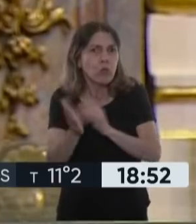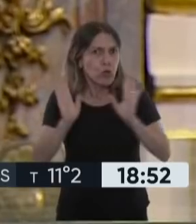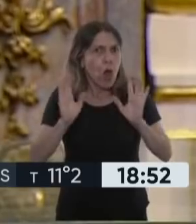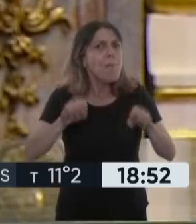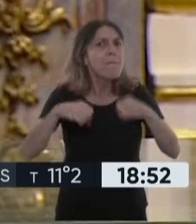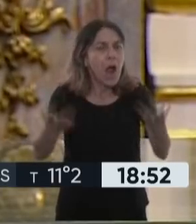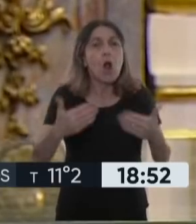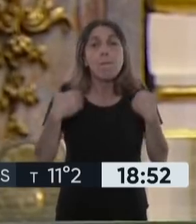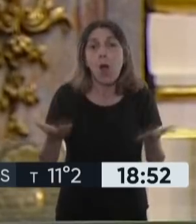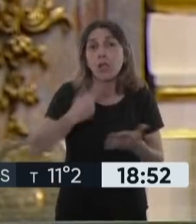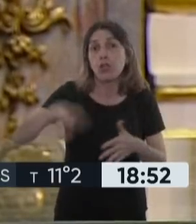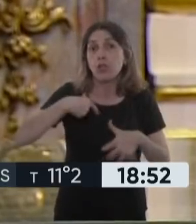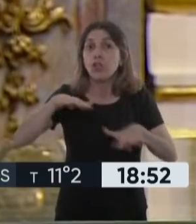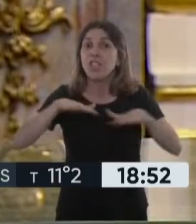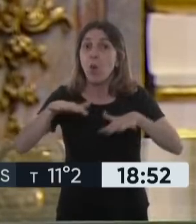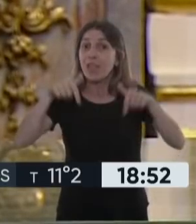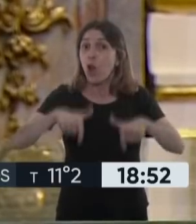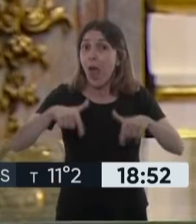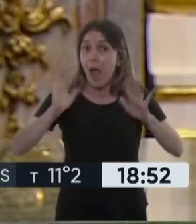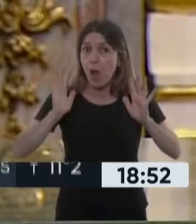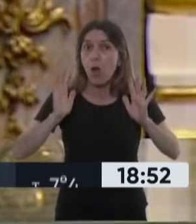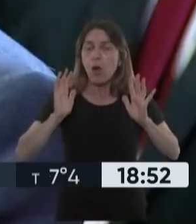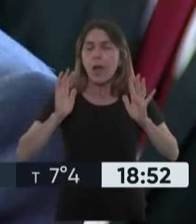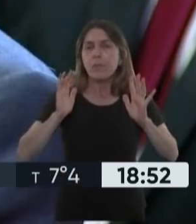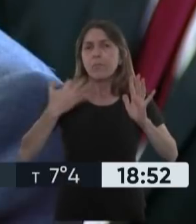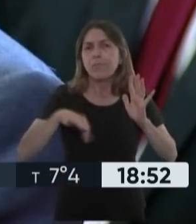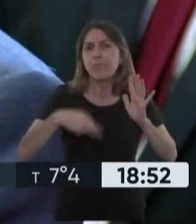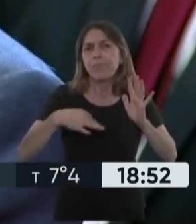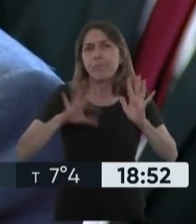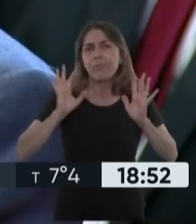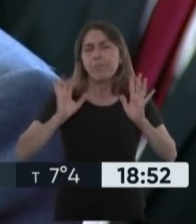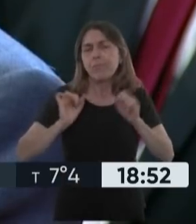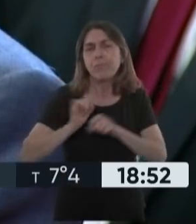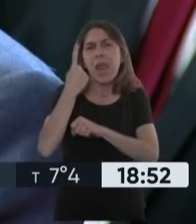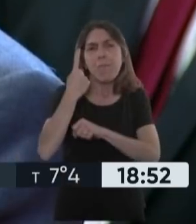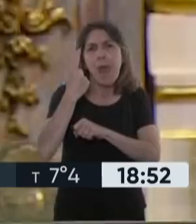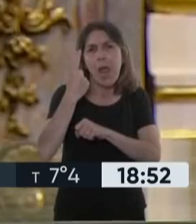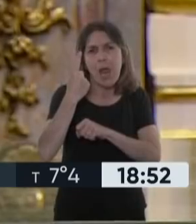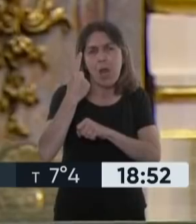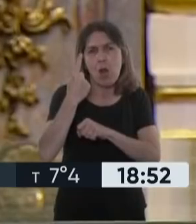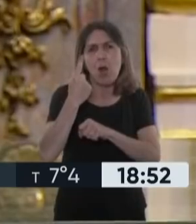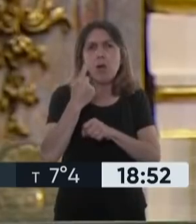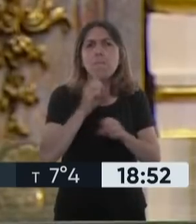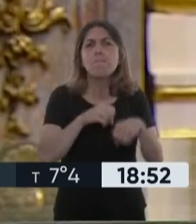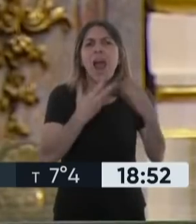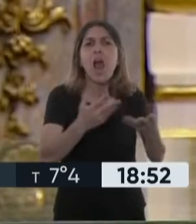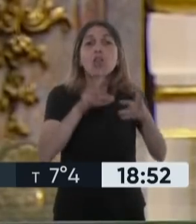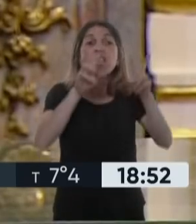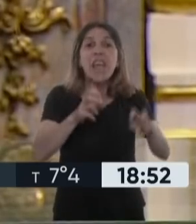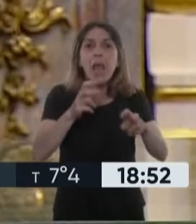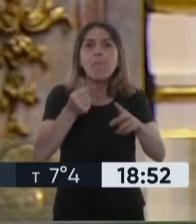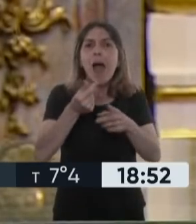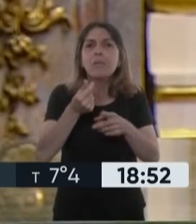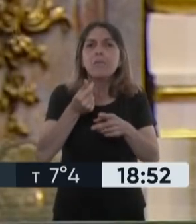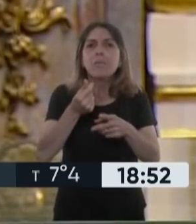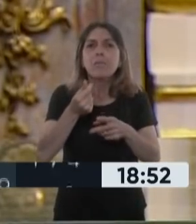Consideramos que en las circunstancias que se están viviendo es necesario, en primer lugar, reforzar la política de ingresos